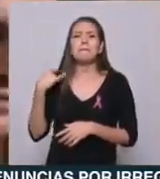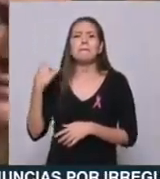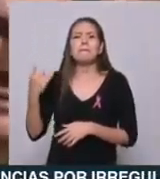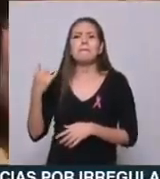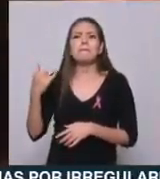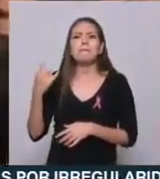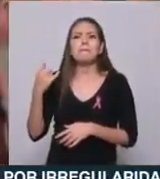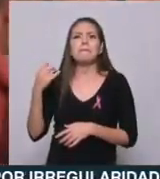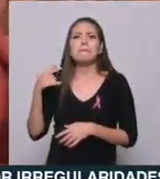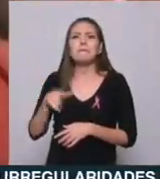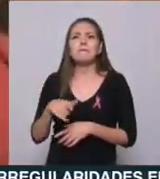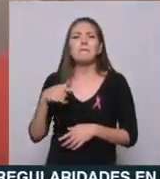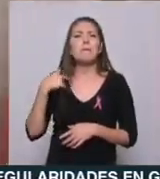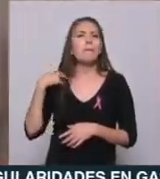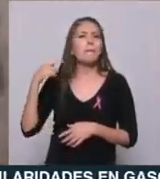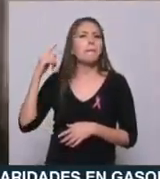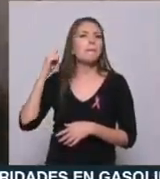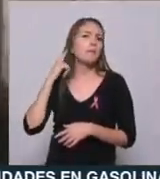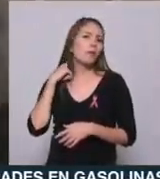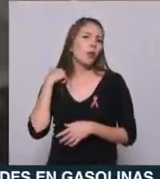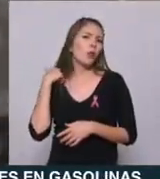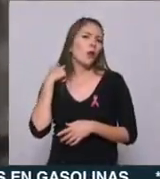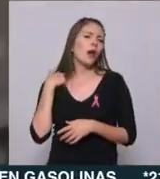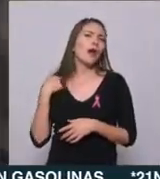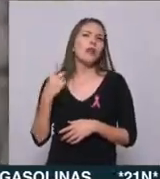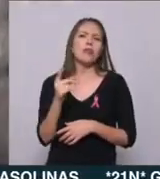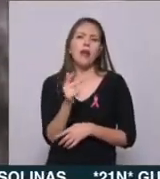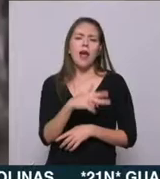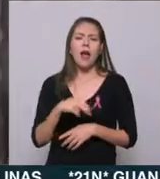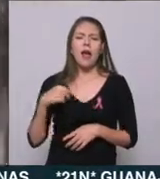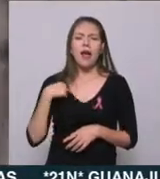cabeza y me lastimó el cuello.